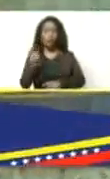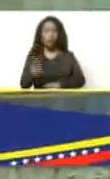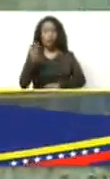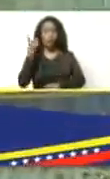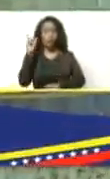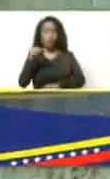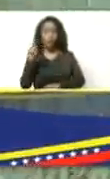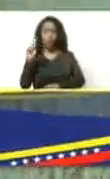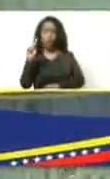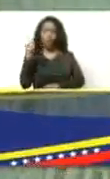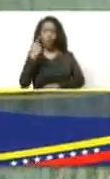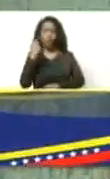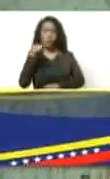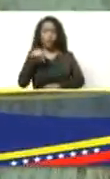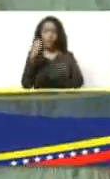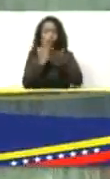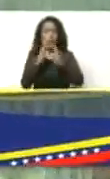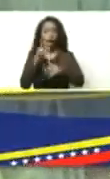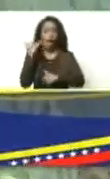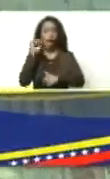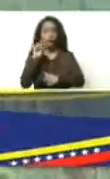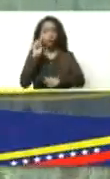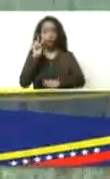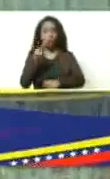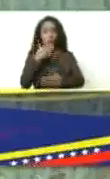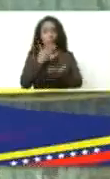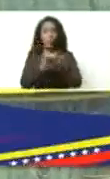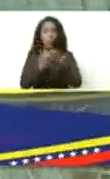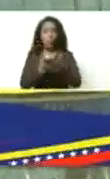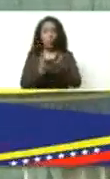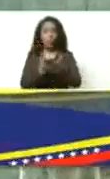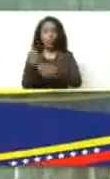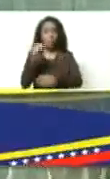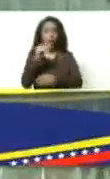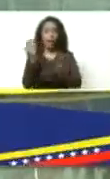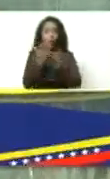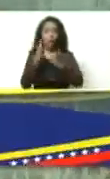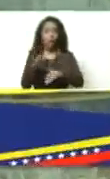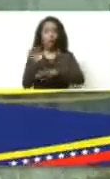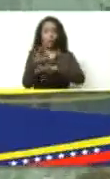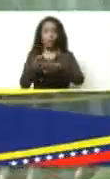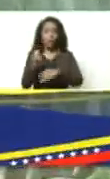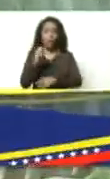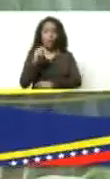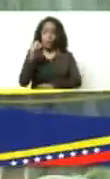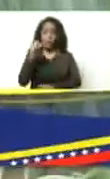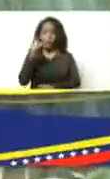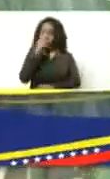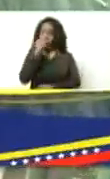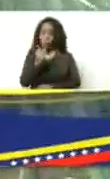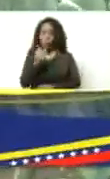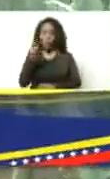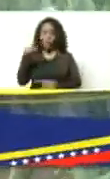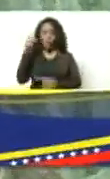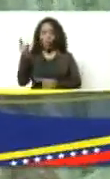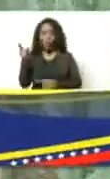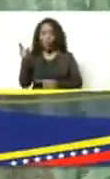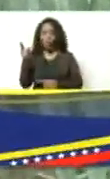solamente esta escuela. Hay dos propuestas más de escuela en el estado de Aragua que quedan en el municipio Zamora y en el municipio